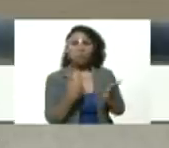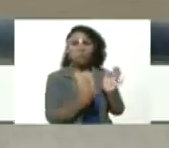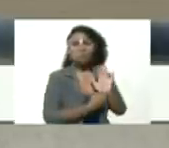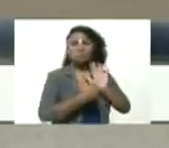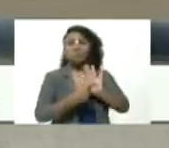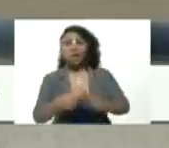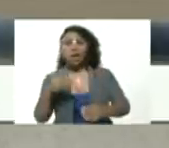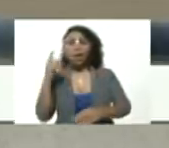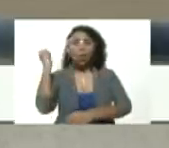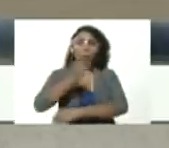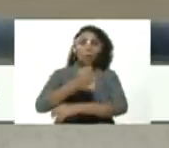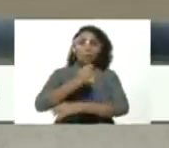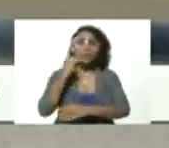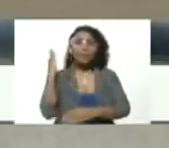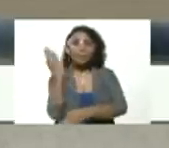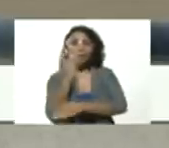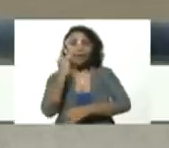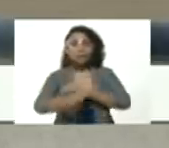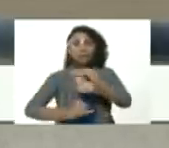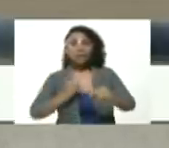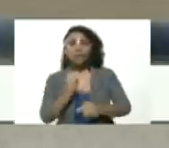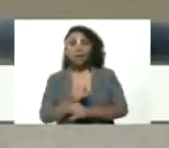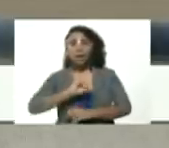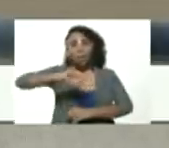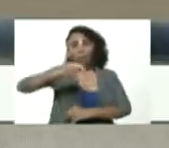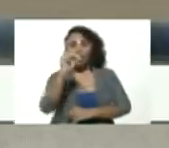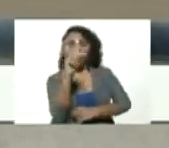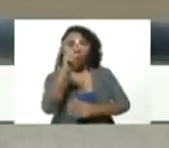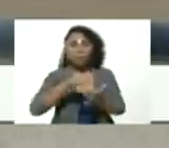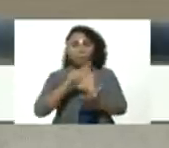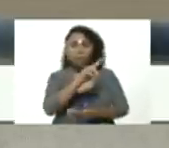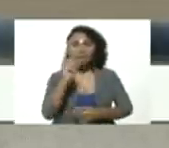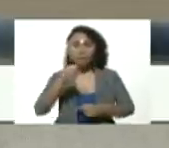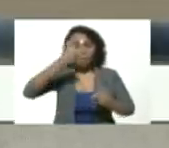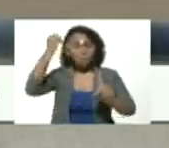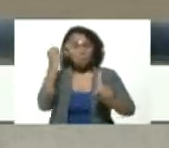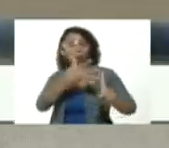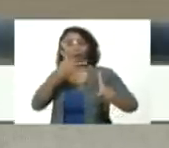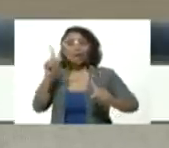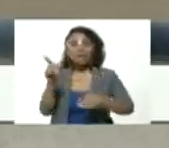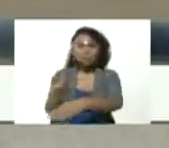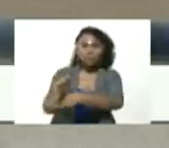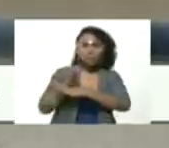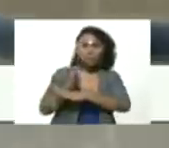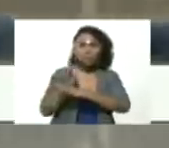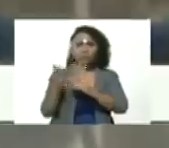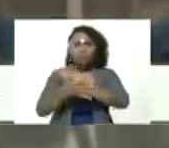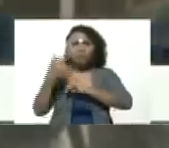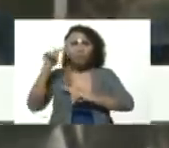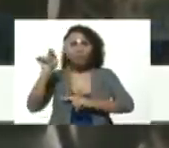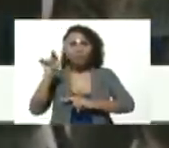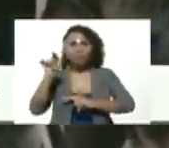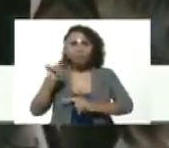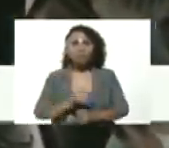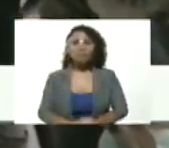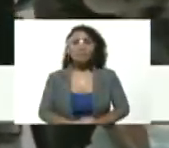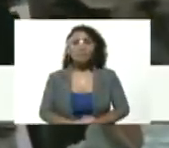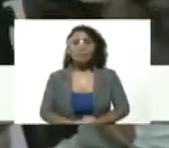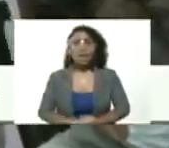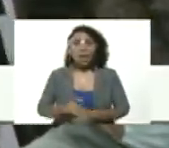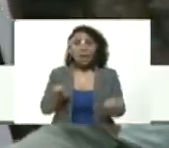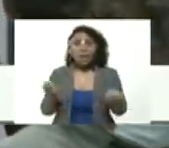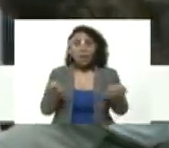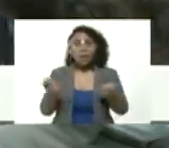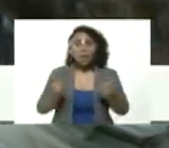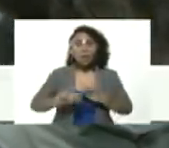Penal Internacional, junio 2020, el impacto de este bloqueo criminal en el control de la